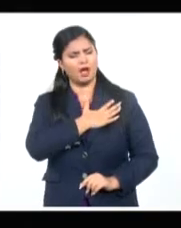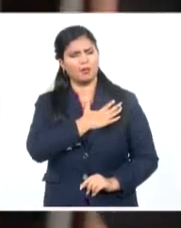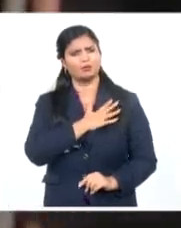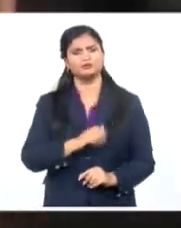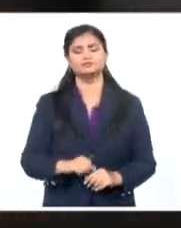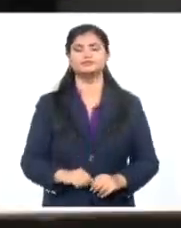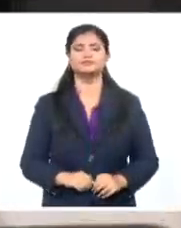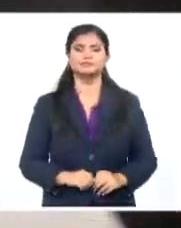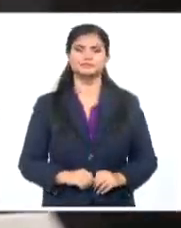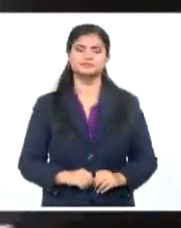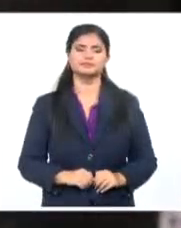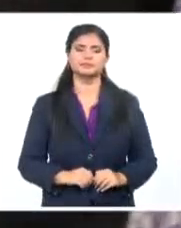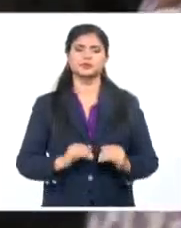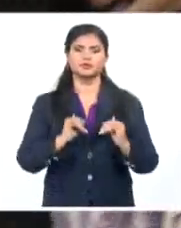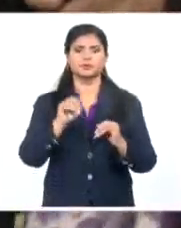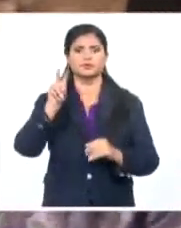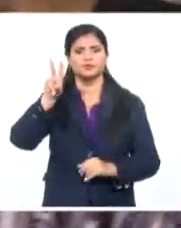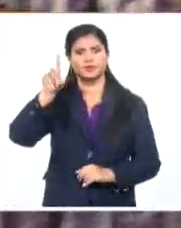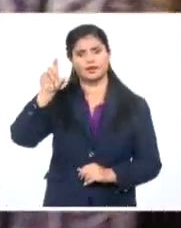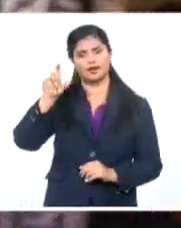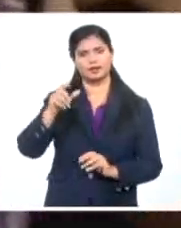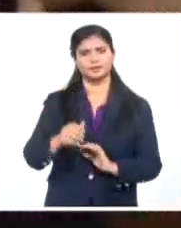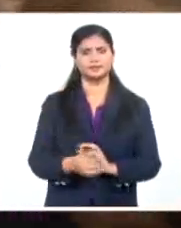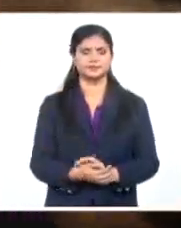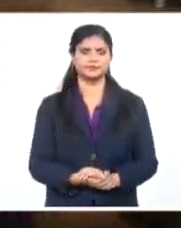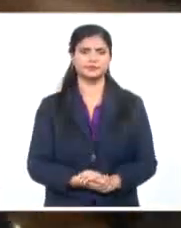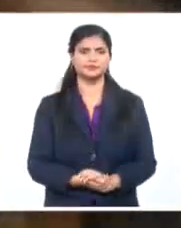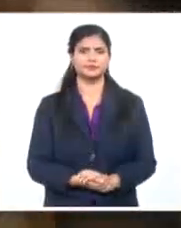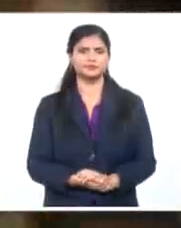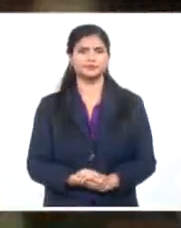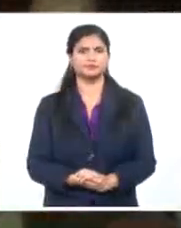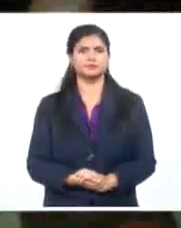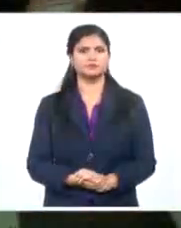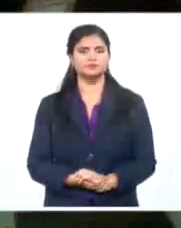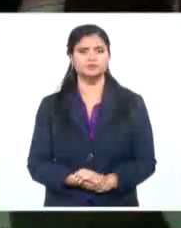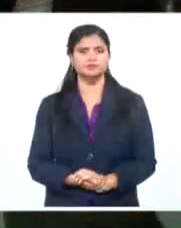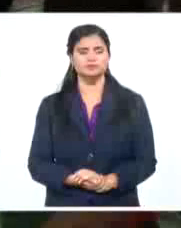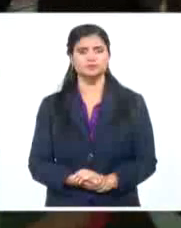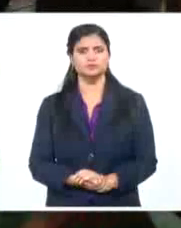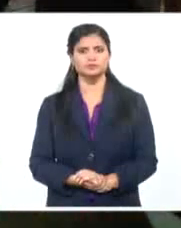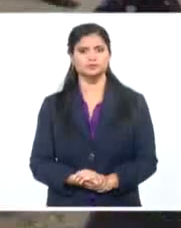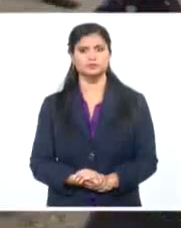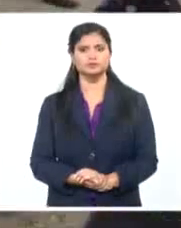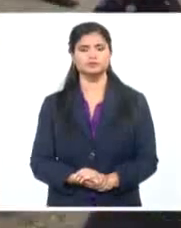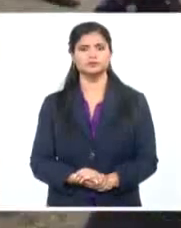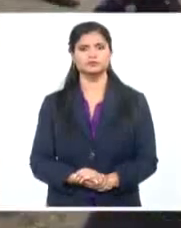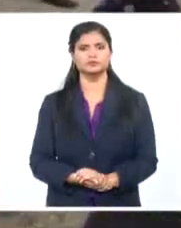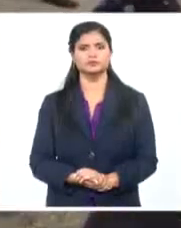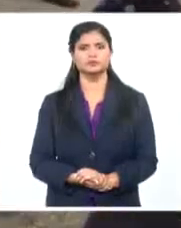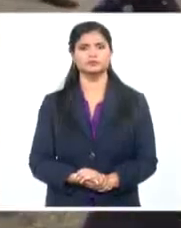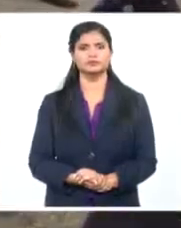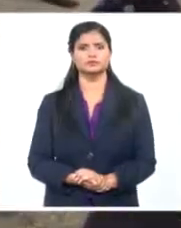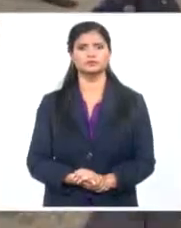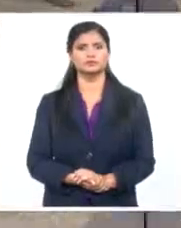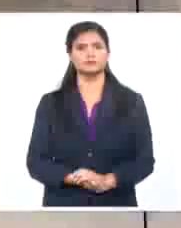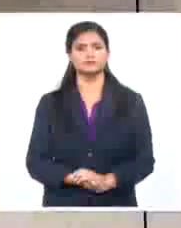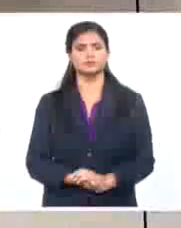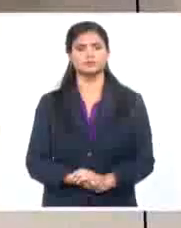cubanas desde Villa Clara Hilda Cárdenas con yedo sistema informativo de la televisión cubana